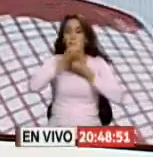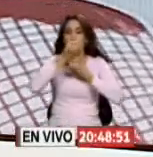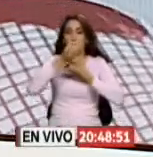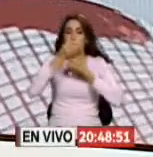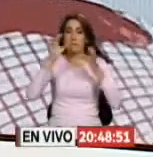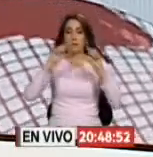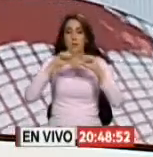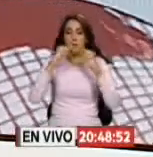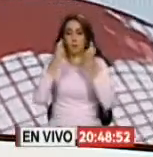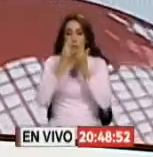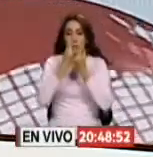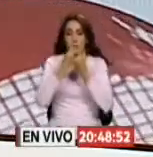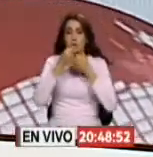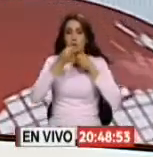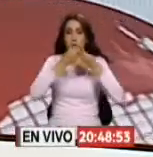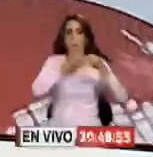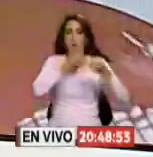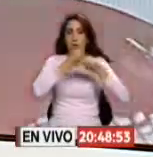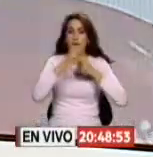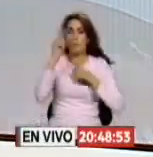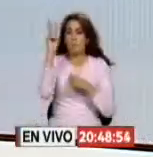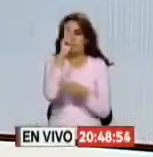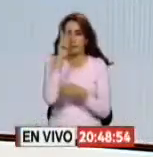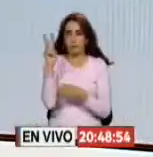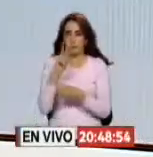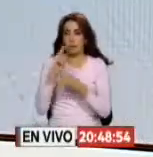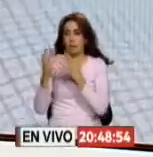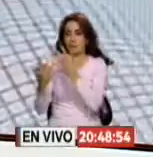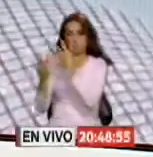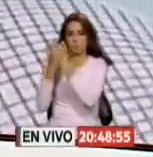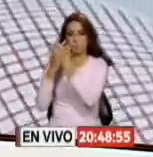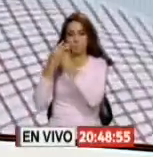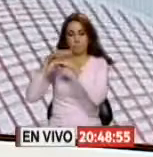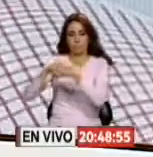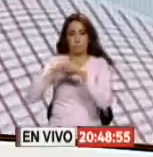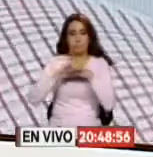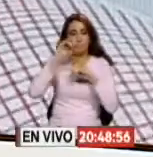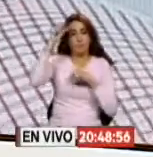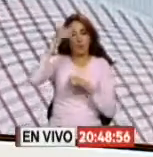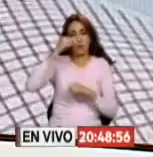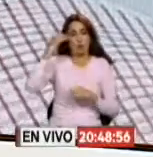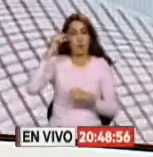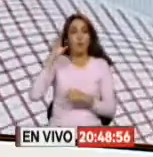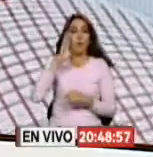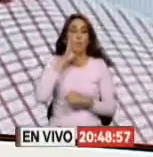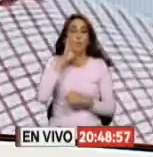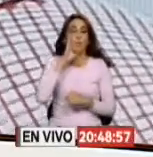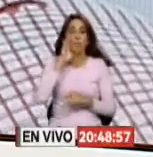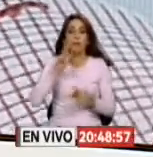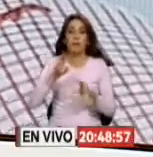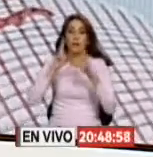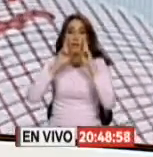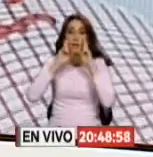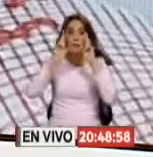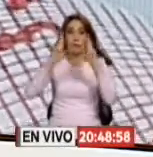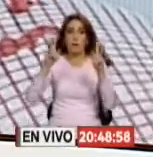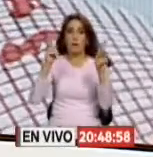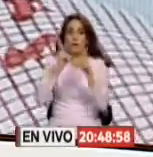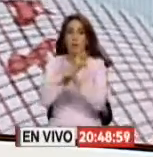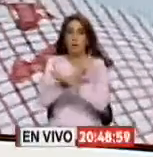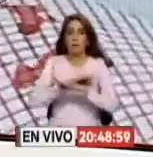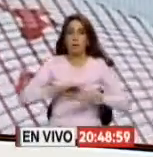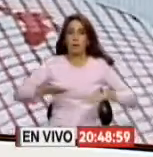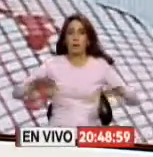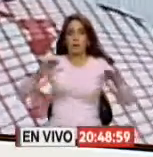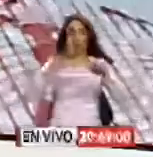de Trabajadores de la Prensa de Venezuela. Esto mientras el gobierno de Maduro reconoció por primera vez que es grave la crisis del apagón